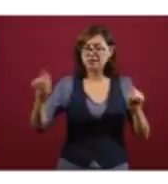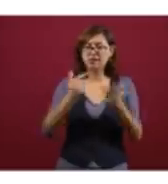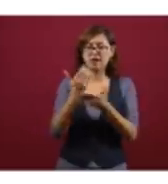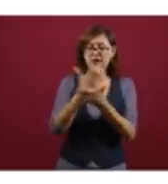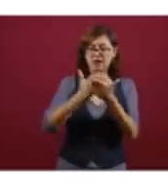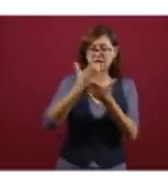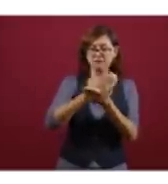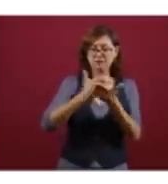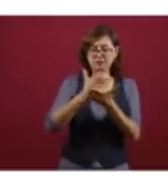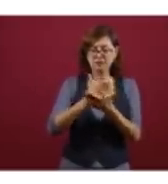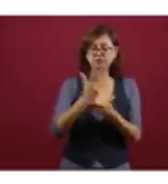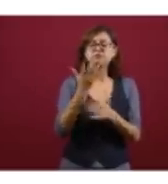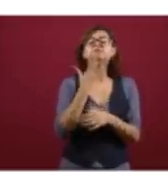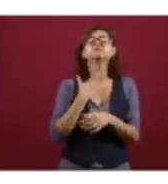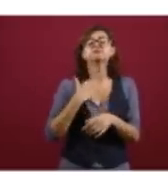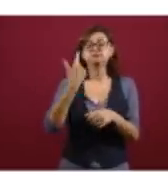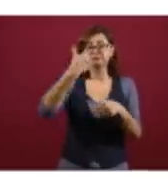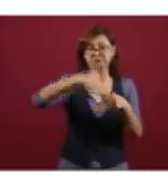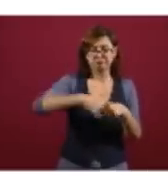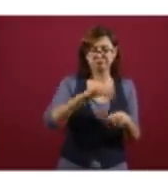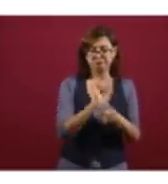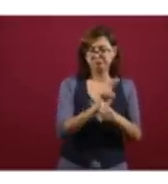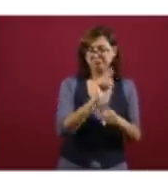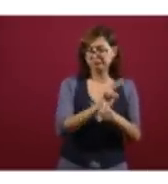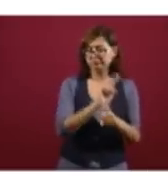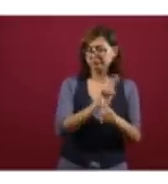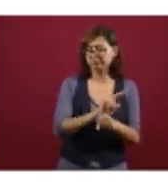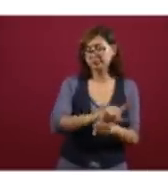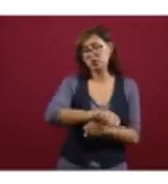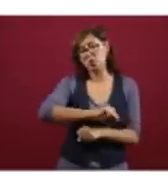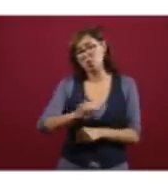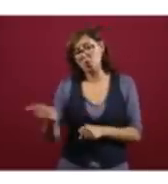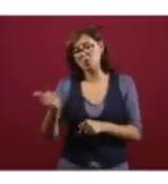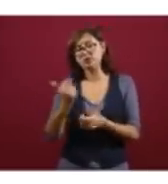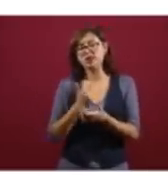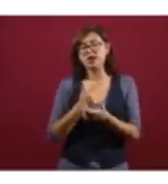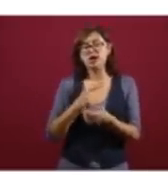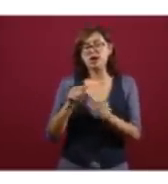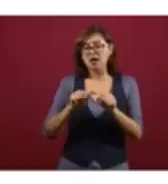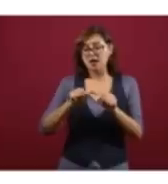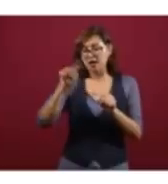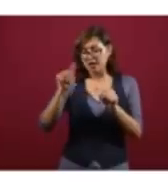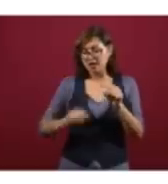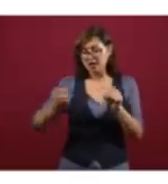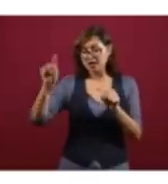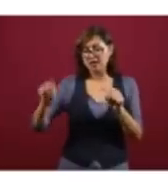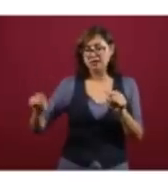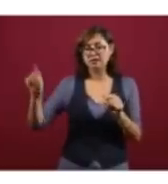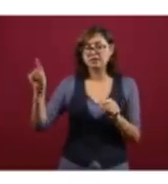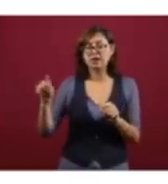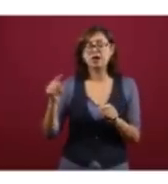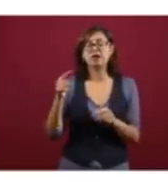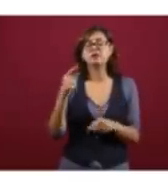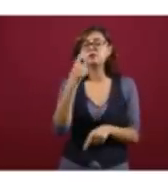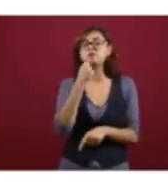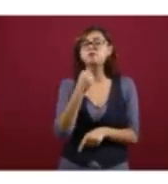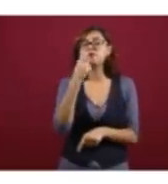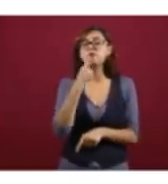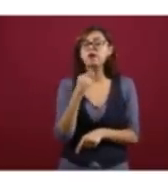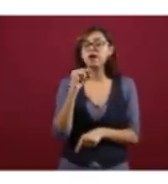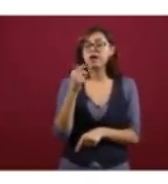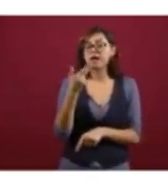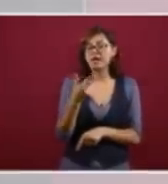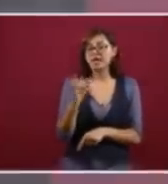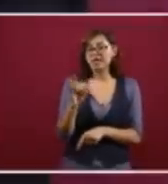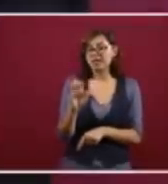de la gasolina, y lo que se ve en esta línea roja es el estímulo en el IEPS. El IEPS es un impuesto que se le